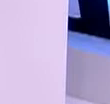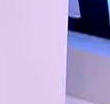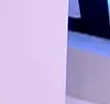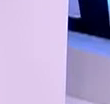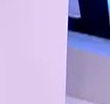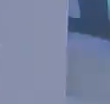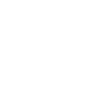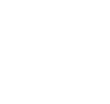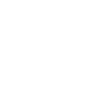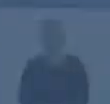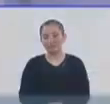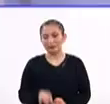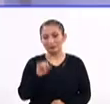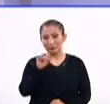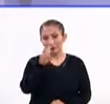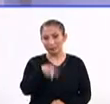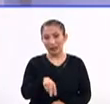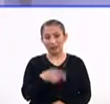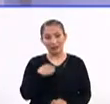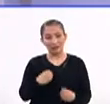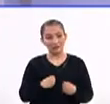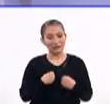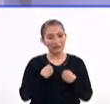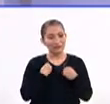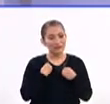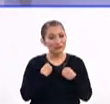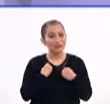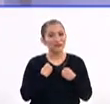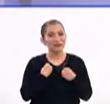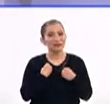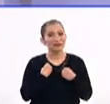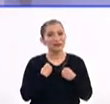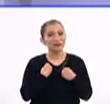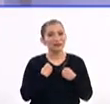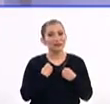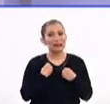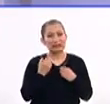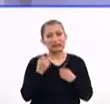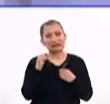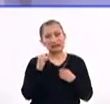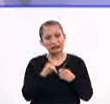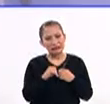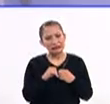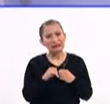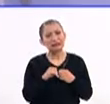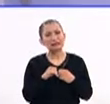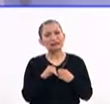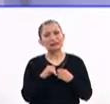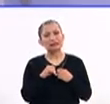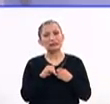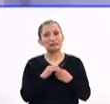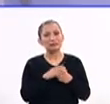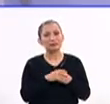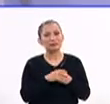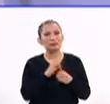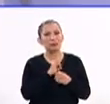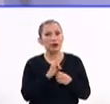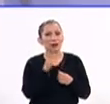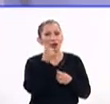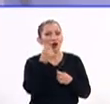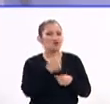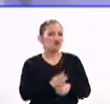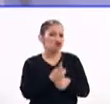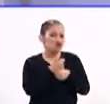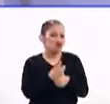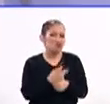Nezahualcóyotl. Es una vida de, sí, hasta cierto punto le podría decir